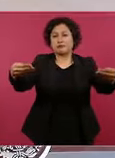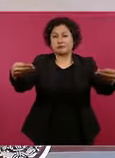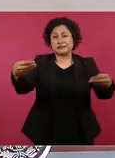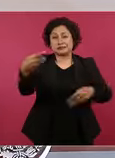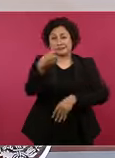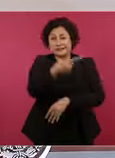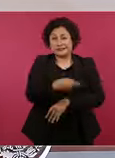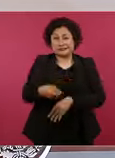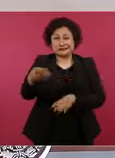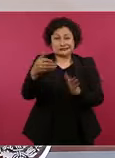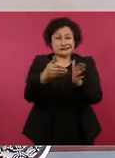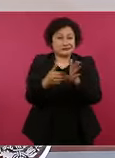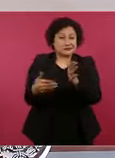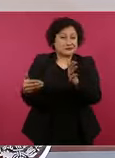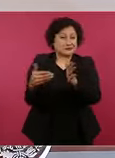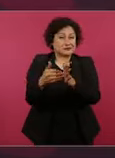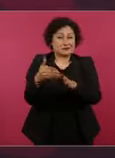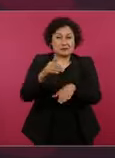reproducciones,